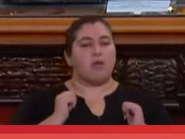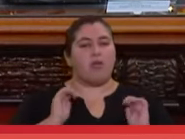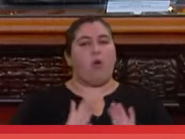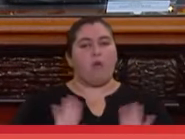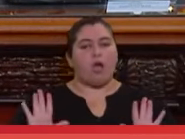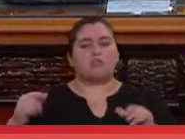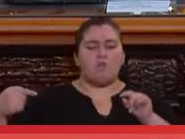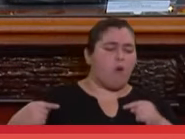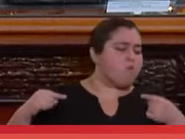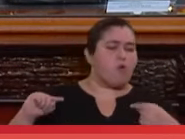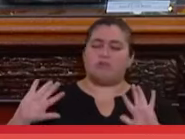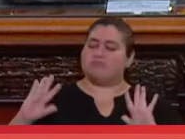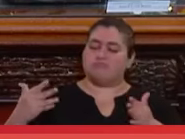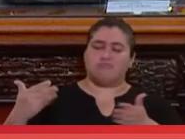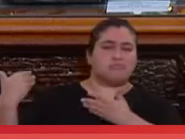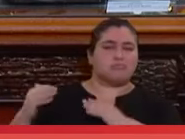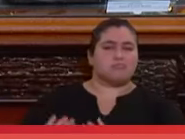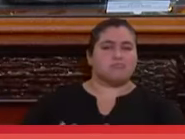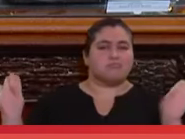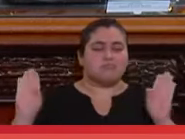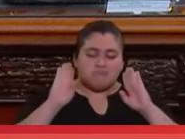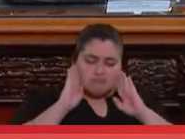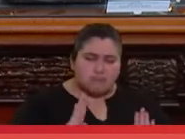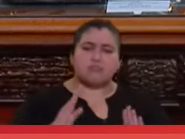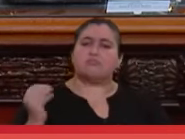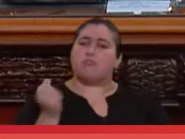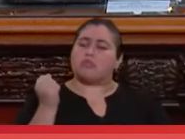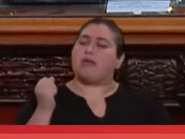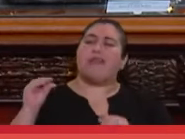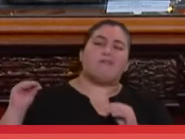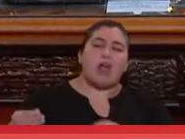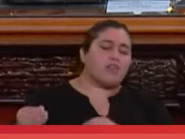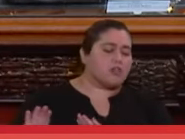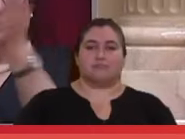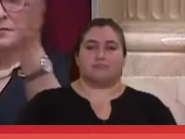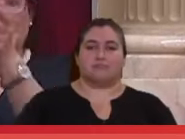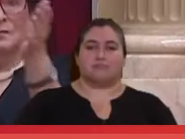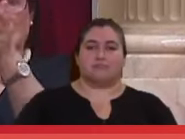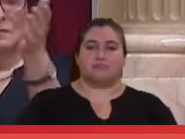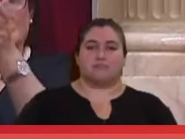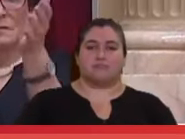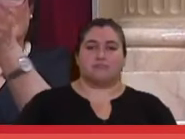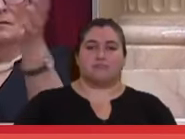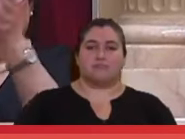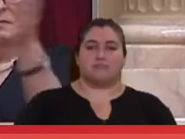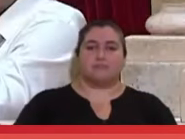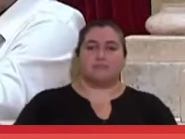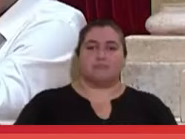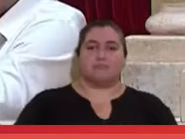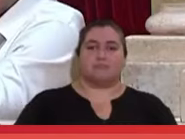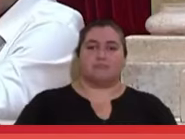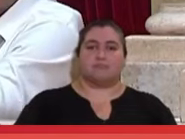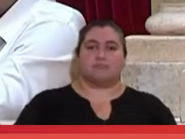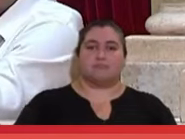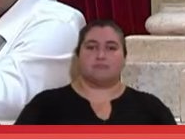para poder hacer eso, es un esfuerzo en conjunto, que también hacen los jubilados, que hace la sociedad y que hacen todos los cordobeses. Porque también claramente hay